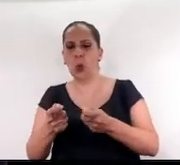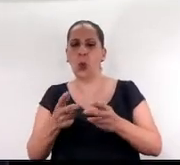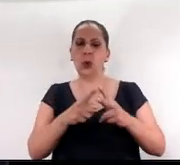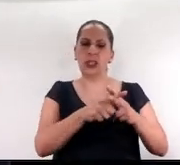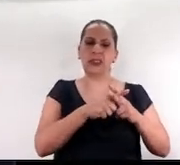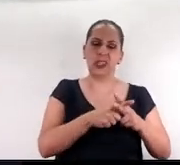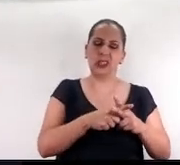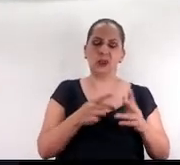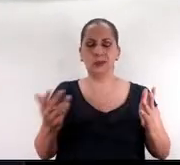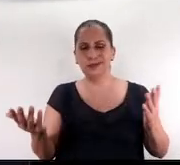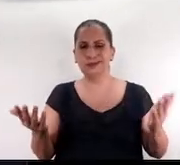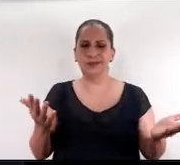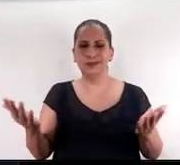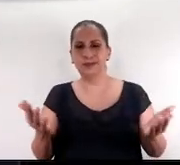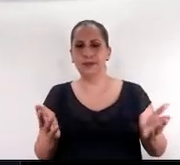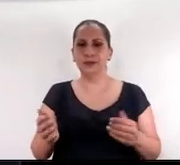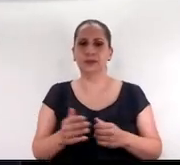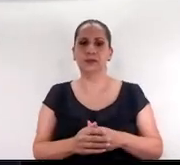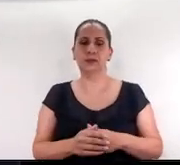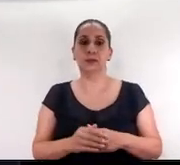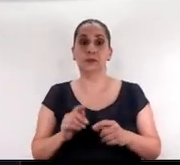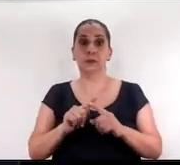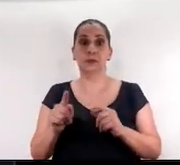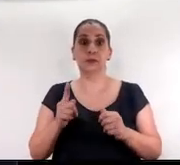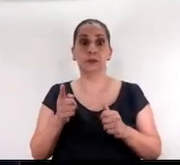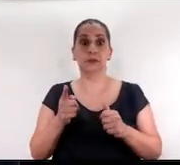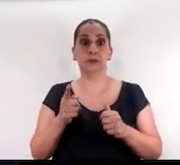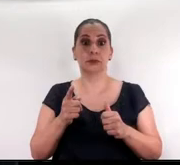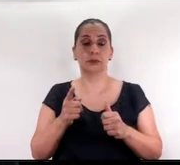crediticio. Pero bueno, lo primero es